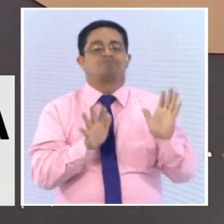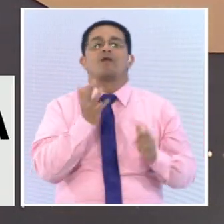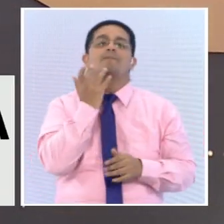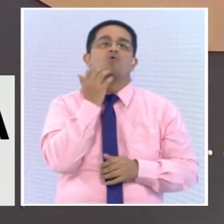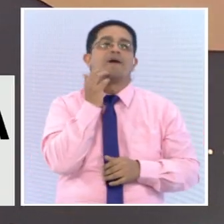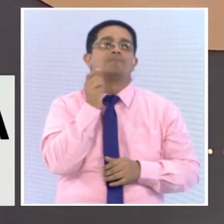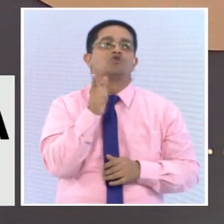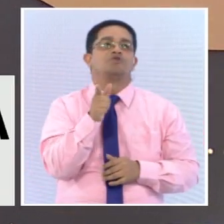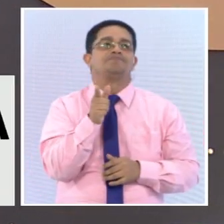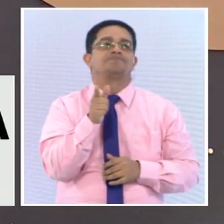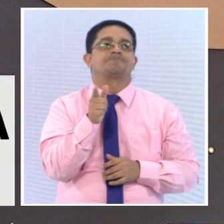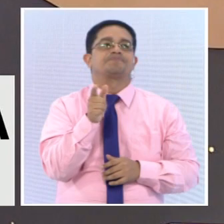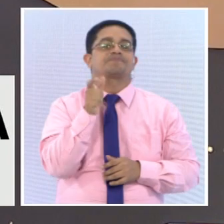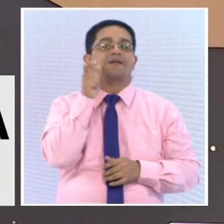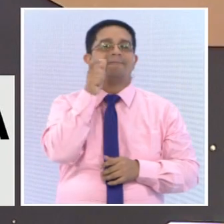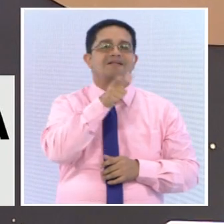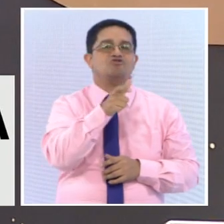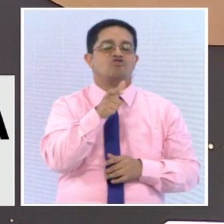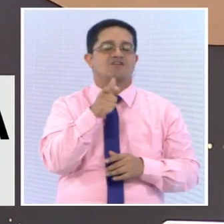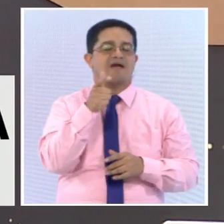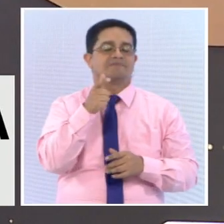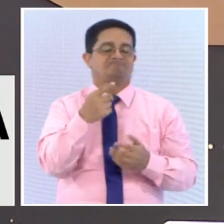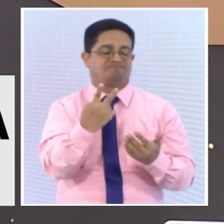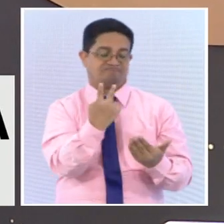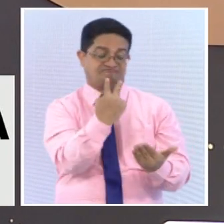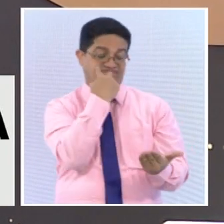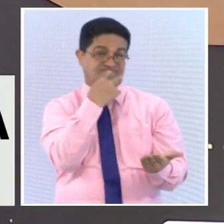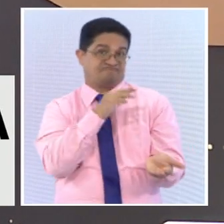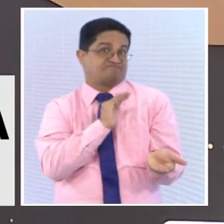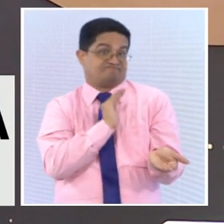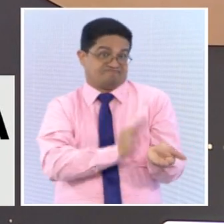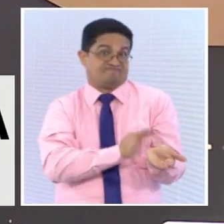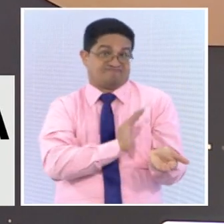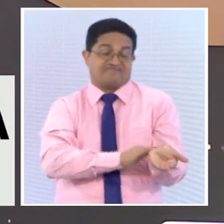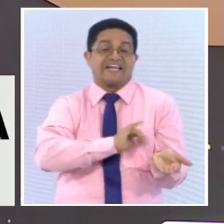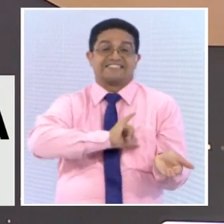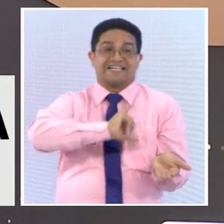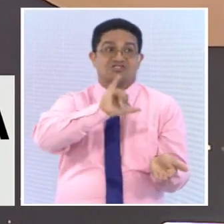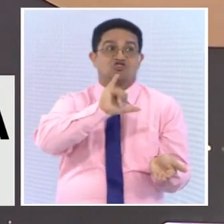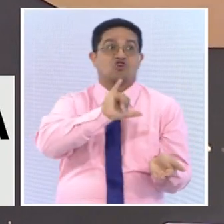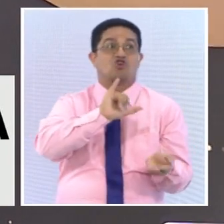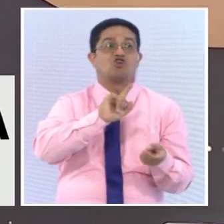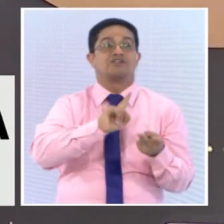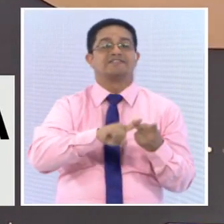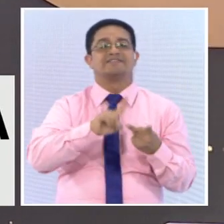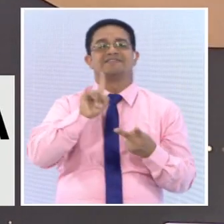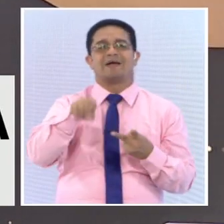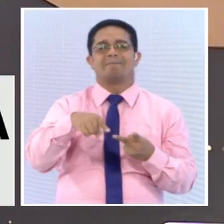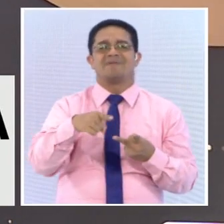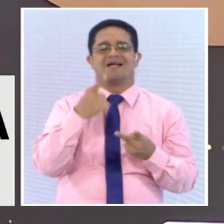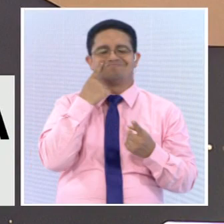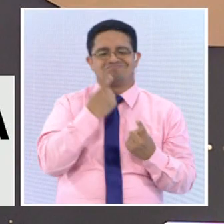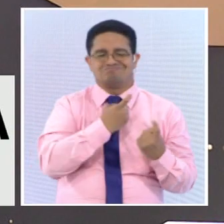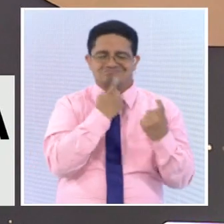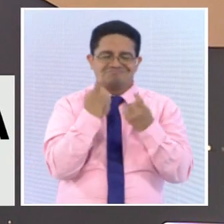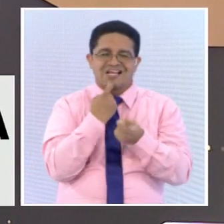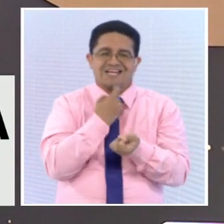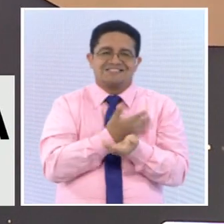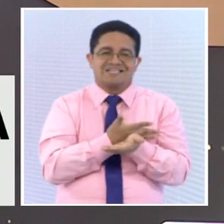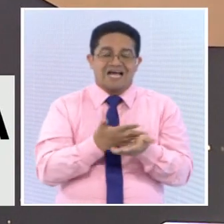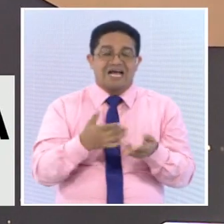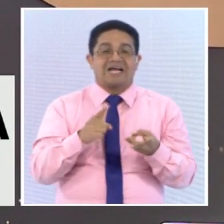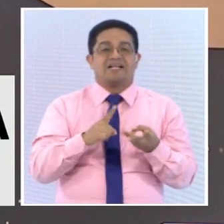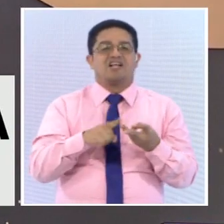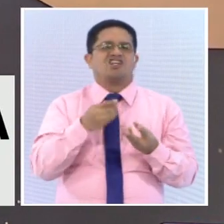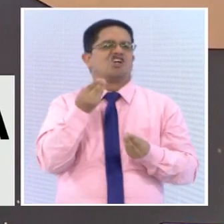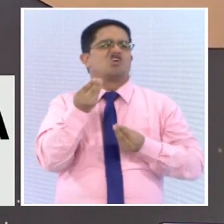uno, ver la presión arterial, cómo está la hemoglobina glicosilada, que no es más que la glicemia en los últimos 120 días, el nivel de estrés,